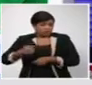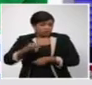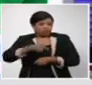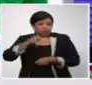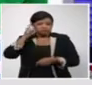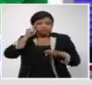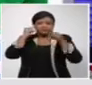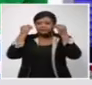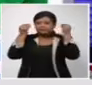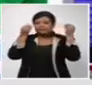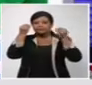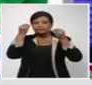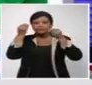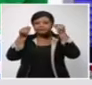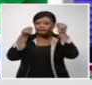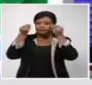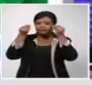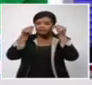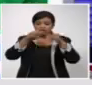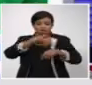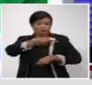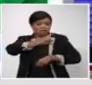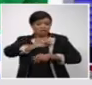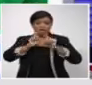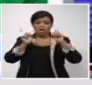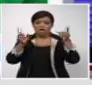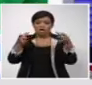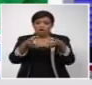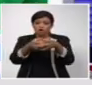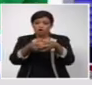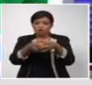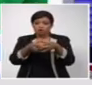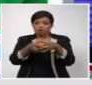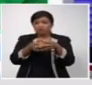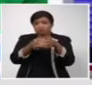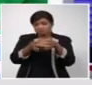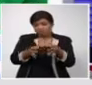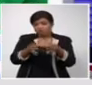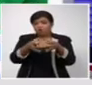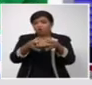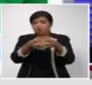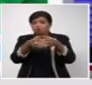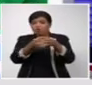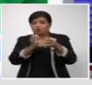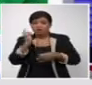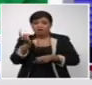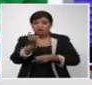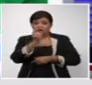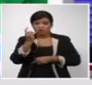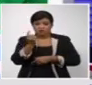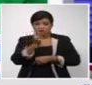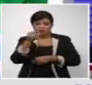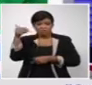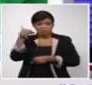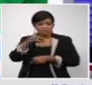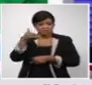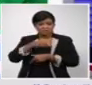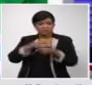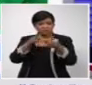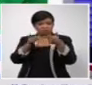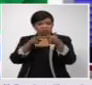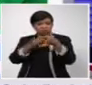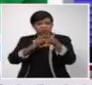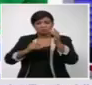analizando ayer en una reunión del Grupo Técnico Nacional, con la presencia del viceprimer ministro, el ministro,